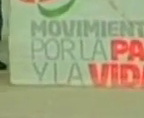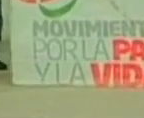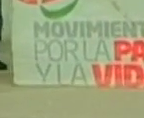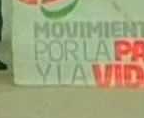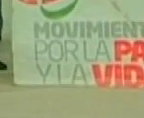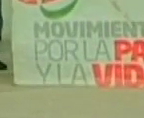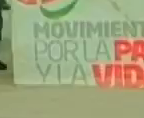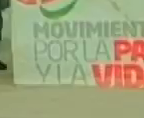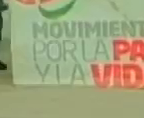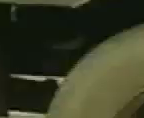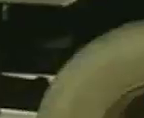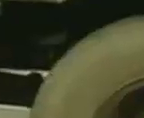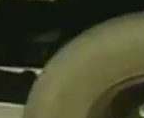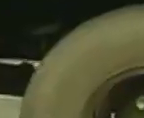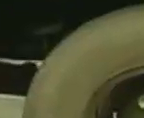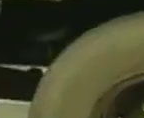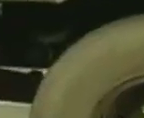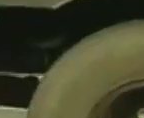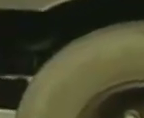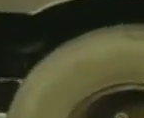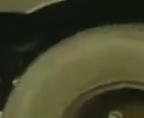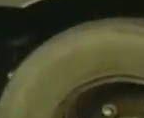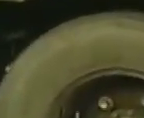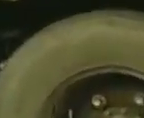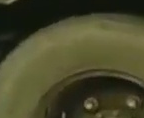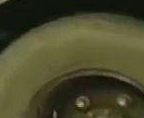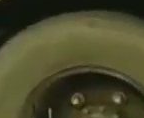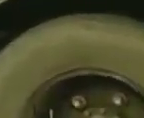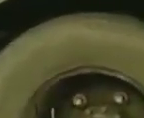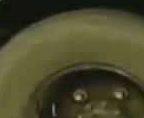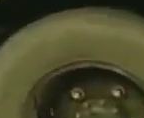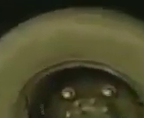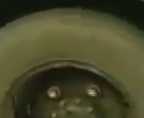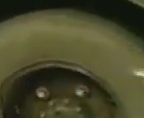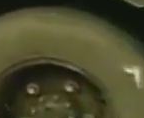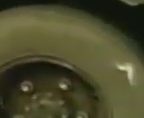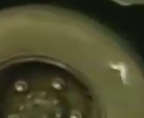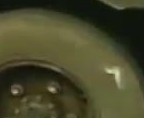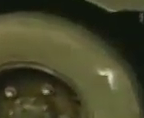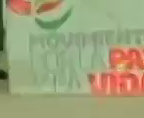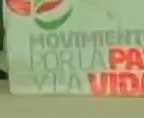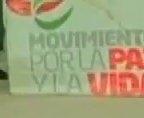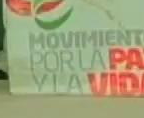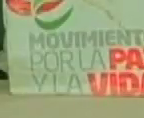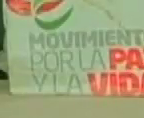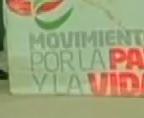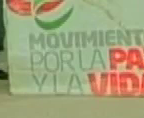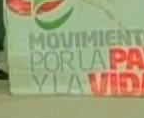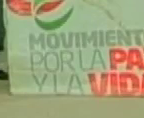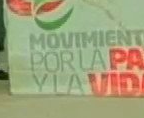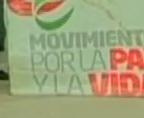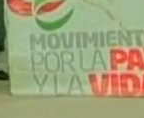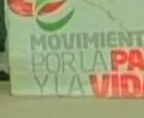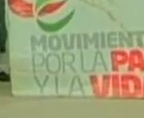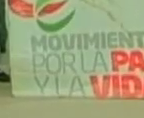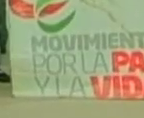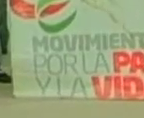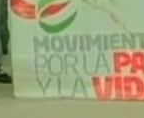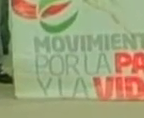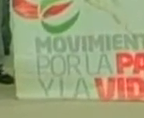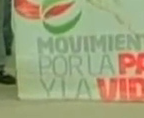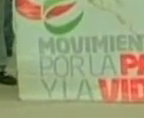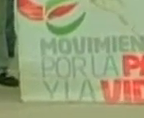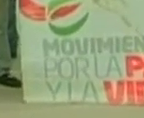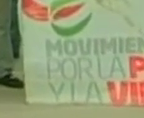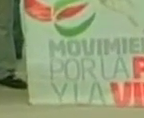de la gran misión venezuela bella nos encontramos aquí en el parque ayacucho una de las obras que tan damos